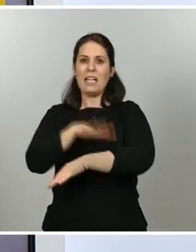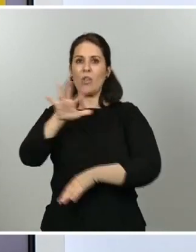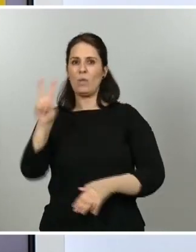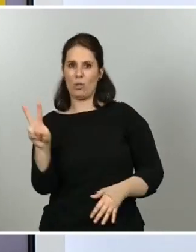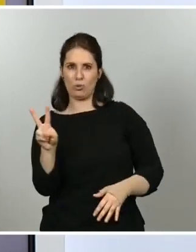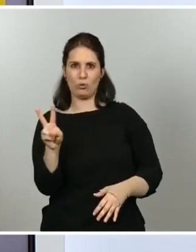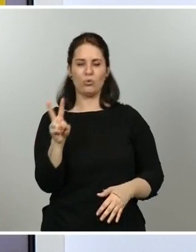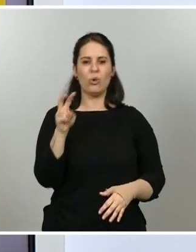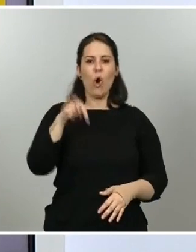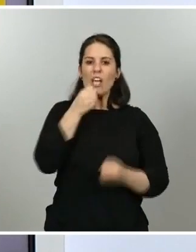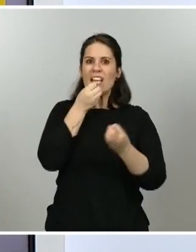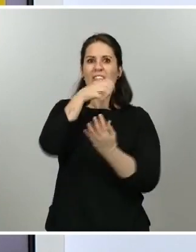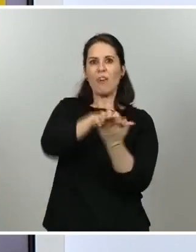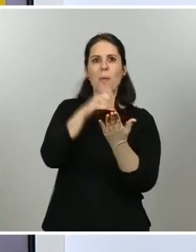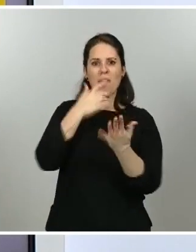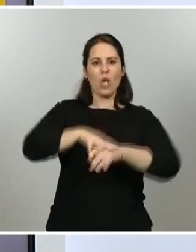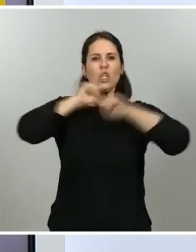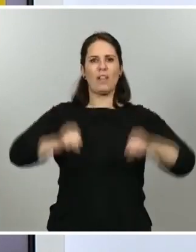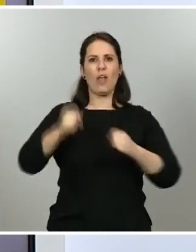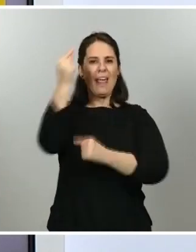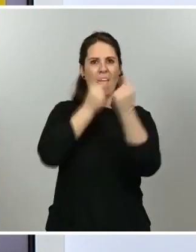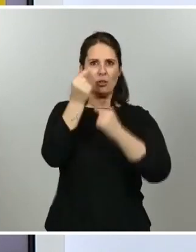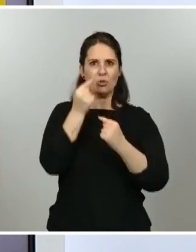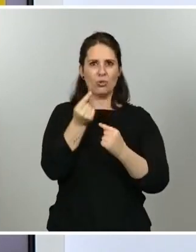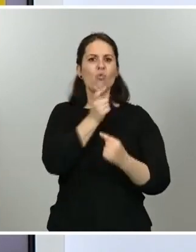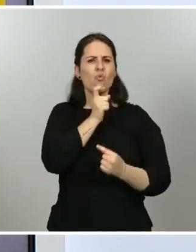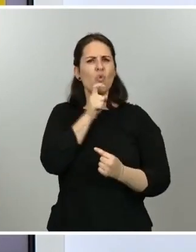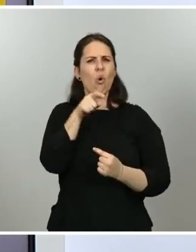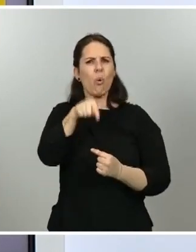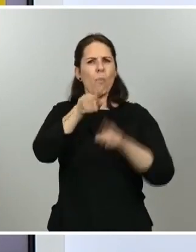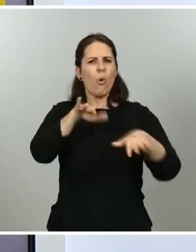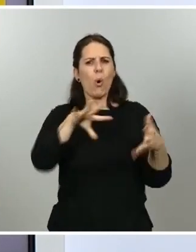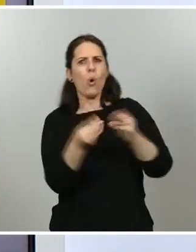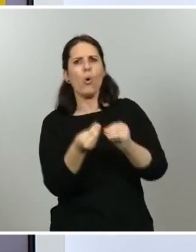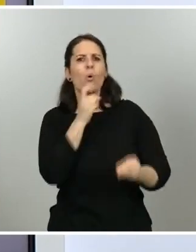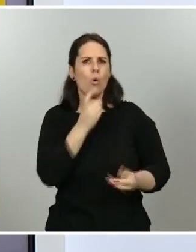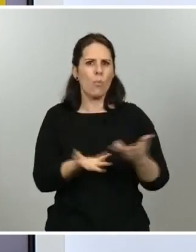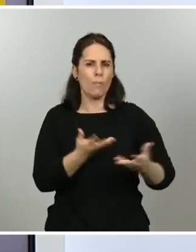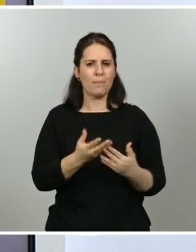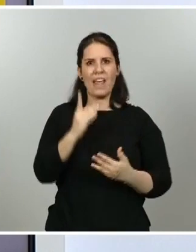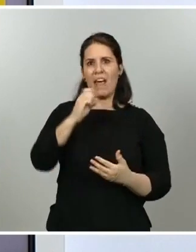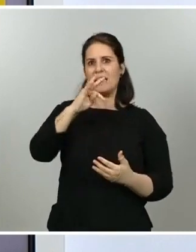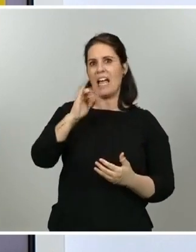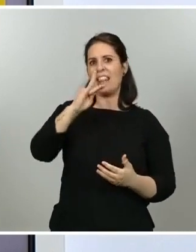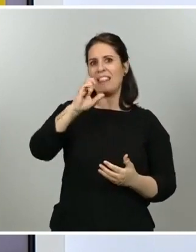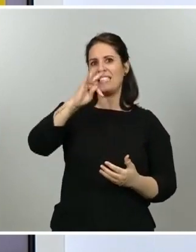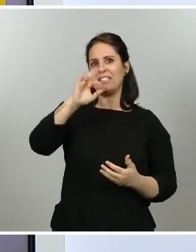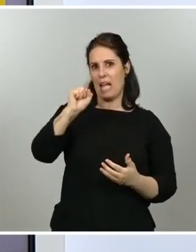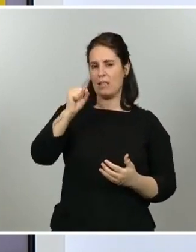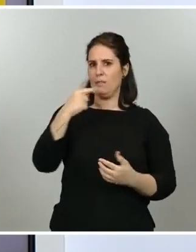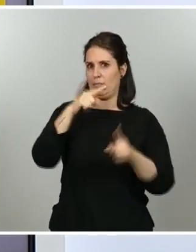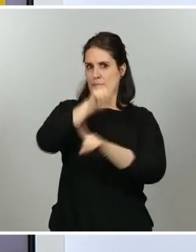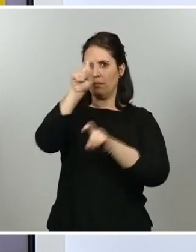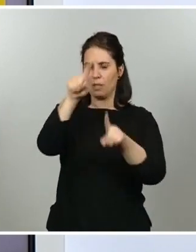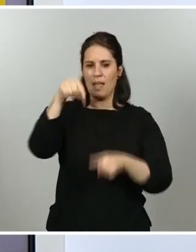de hoy habla de una consolidación de datos. ¿Cómo se ha producido ese reajuste? Datadista le pregunta, ¿a qué dato debemos atender de Madrid en la